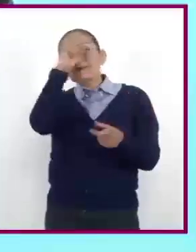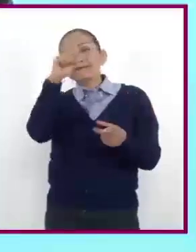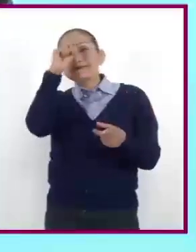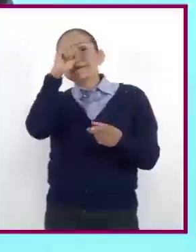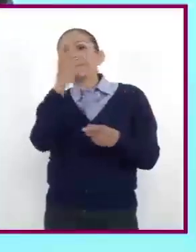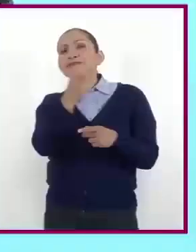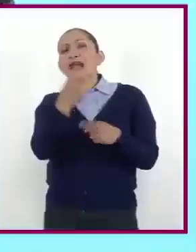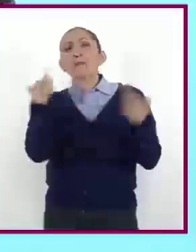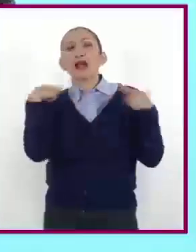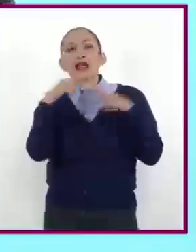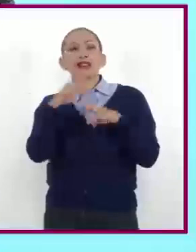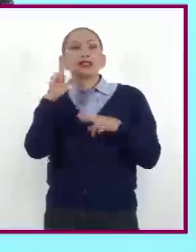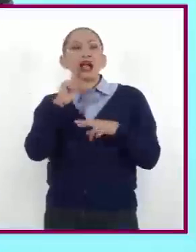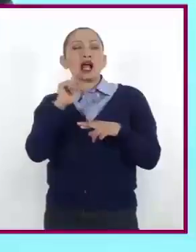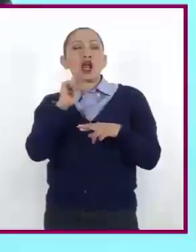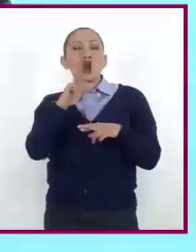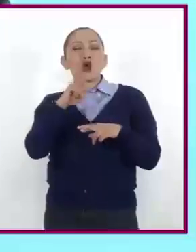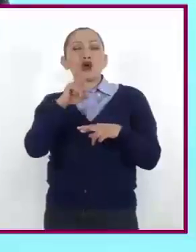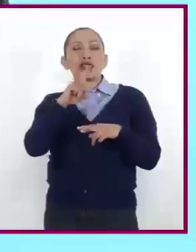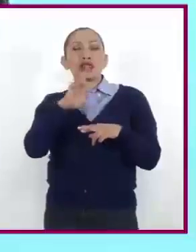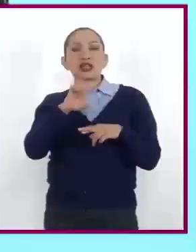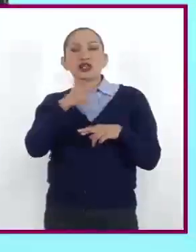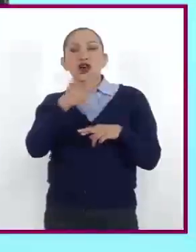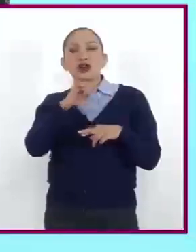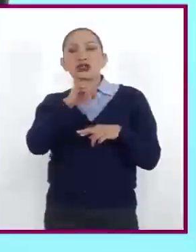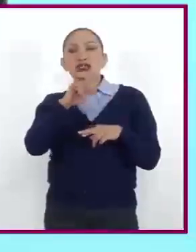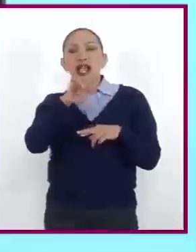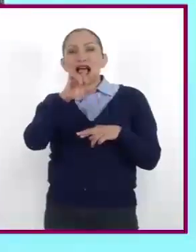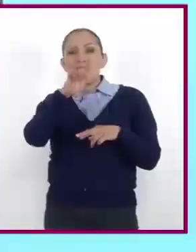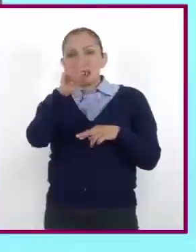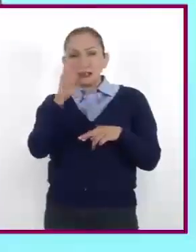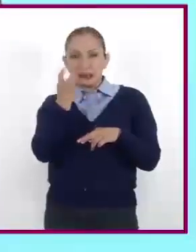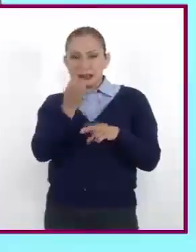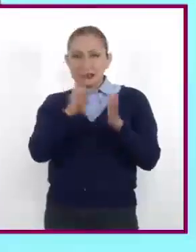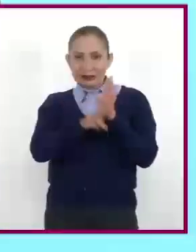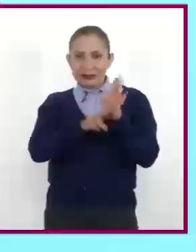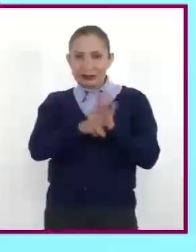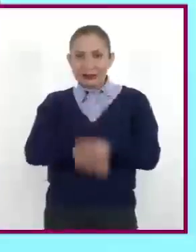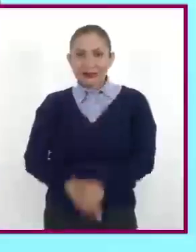para ello la maestra Lourdes González a través del siguiente video.